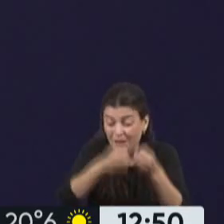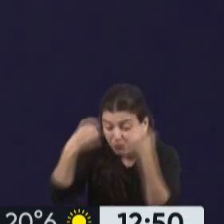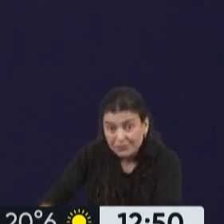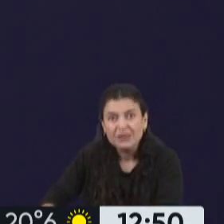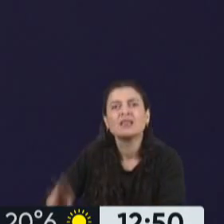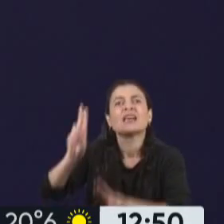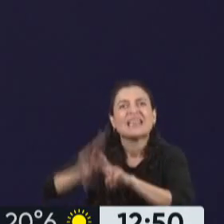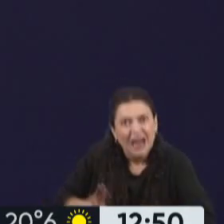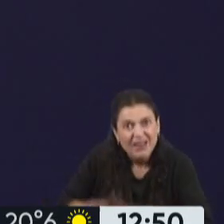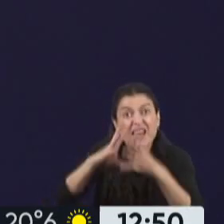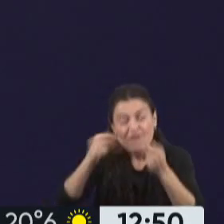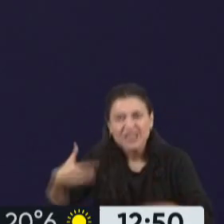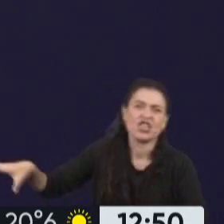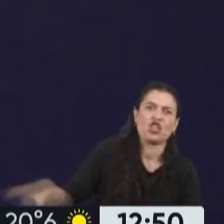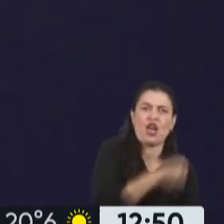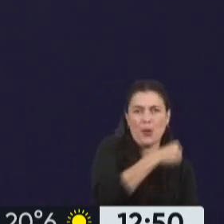Y bueno, sí, de hecho,